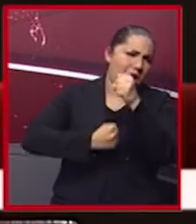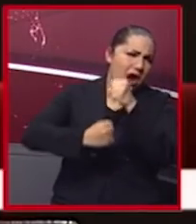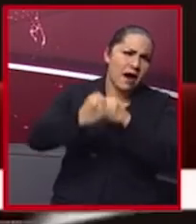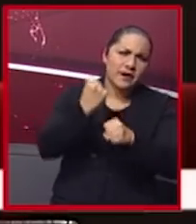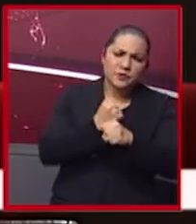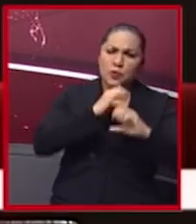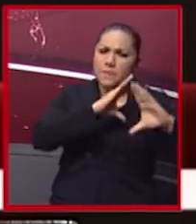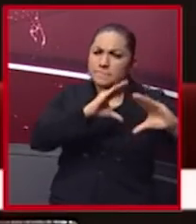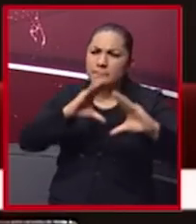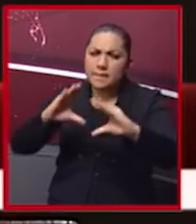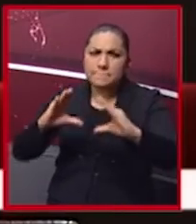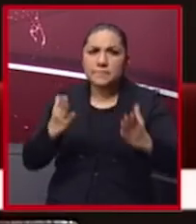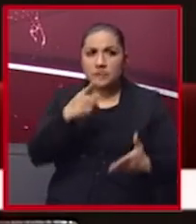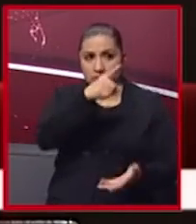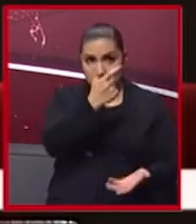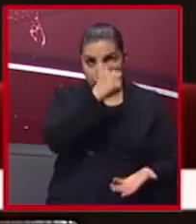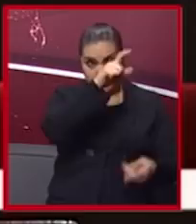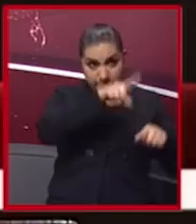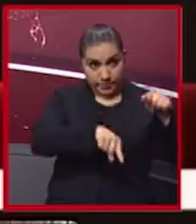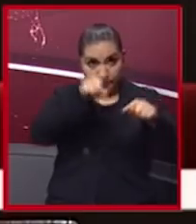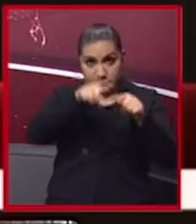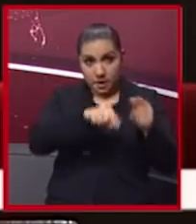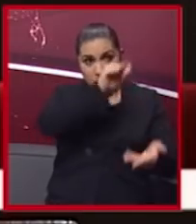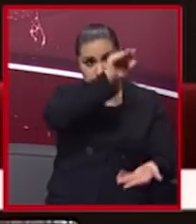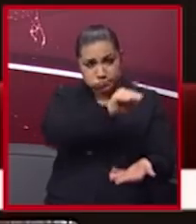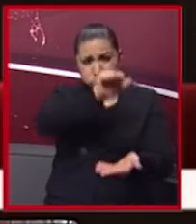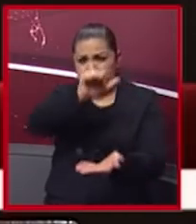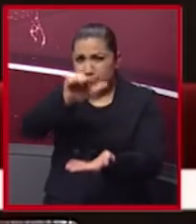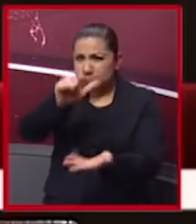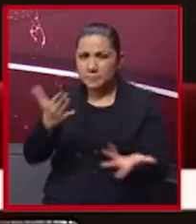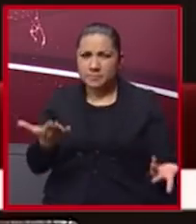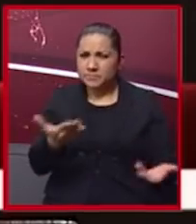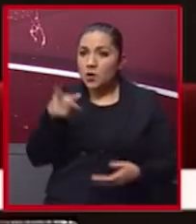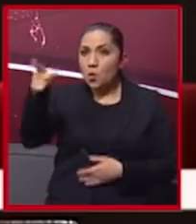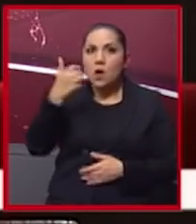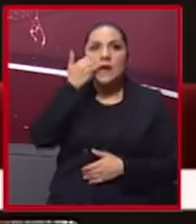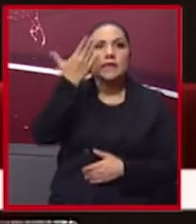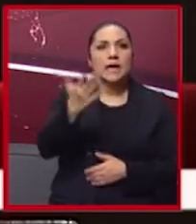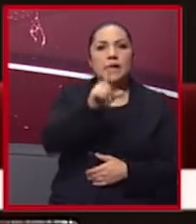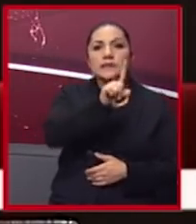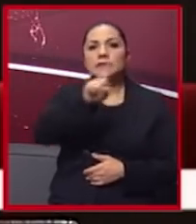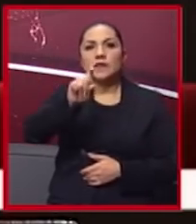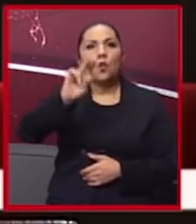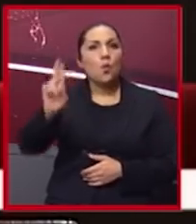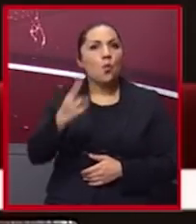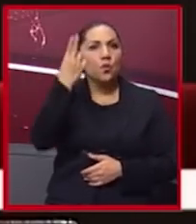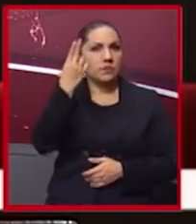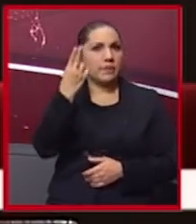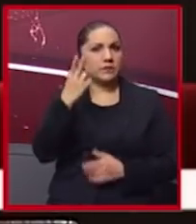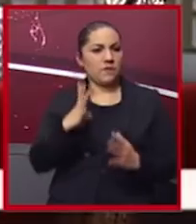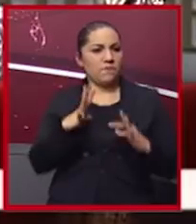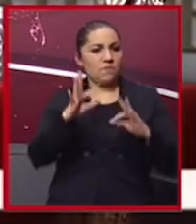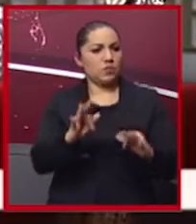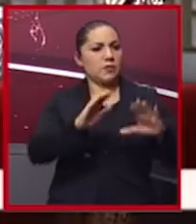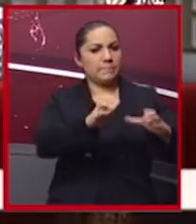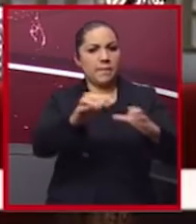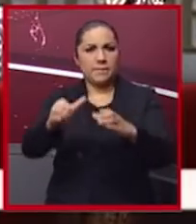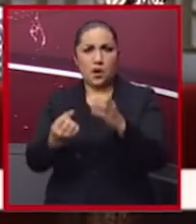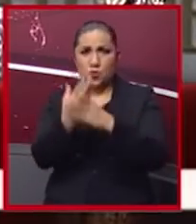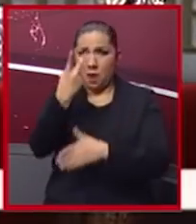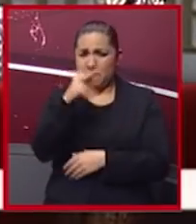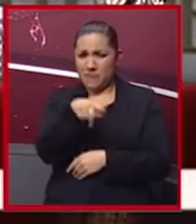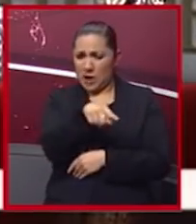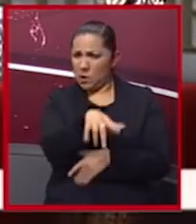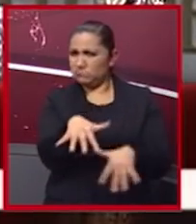universidades patito mientras se lastima a grandes casas de estudio es una gran equivocación.